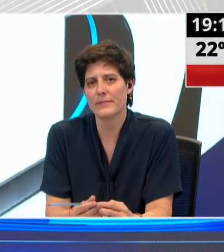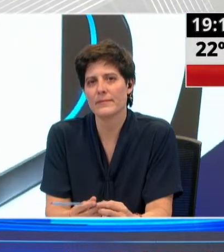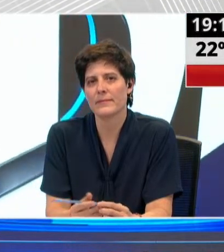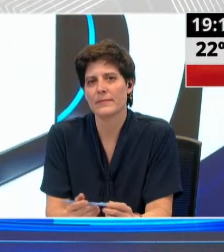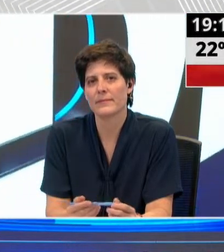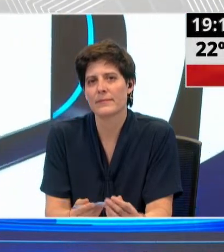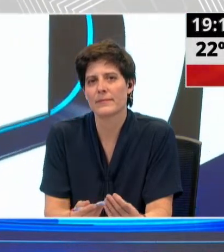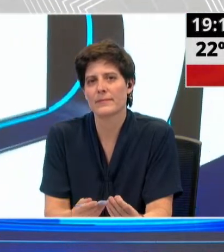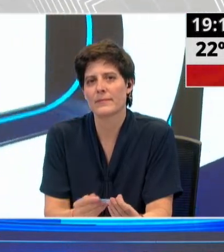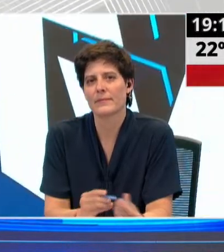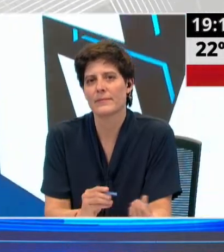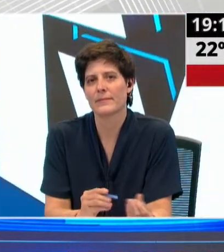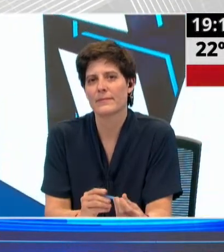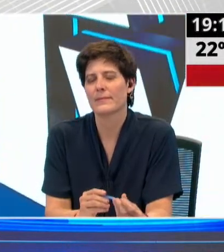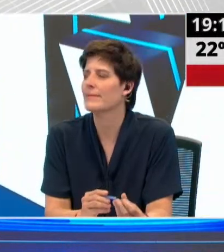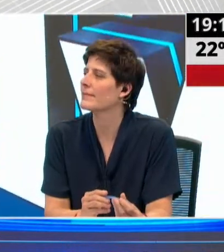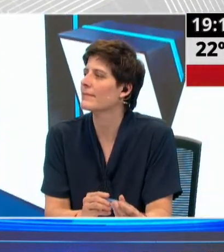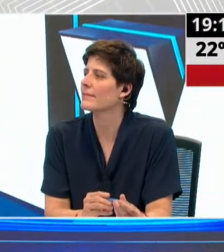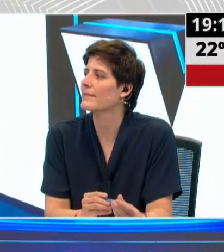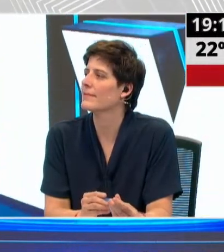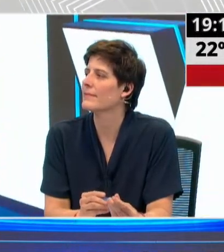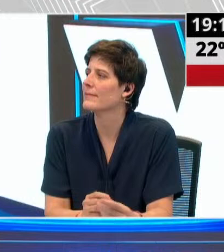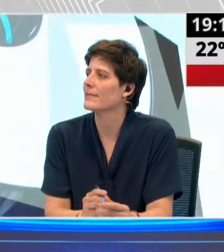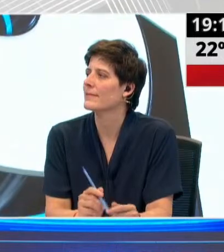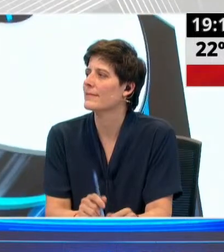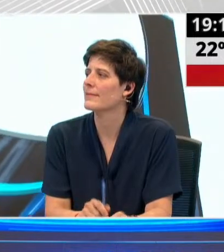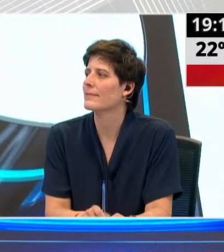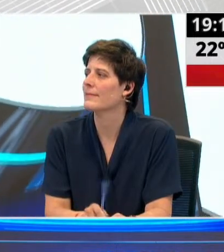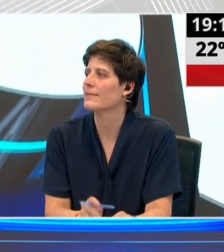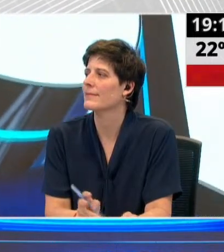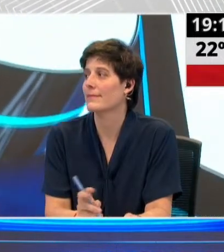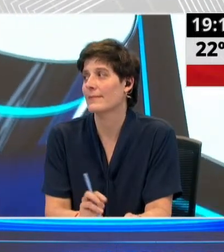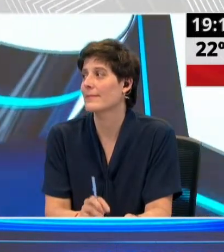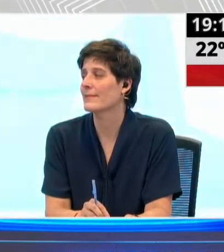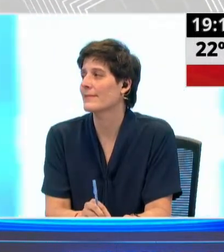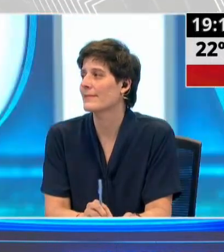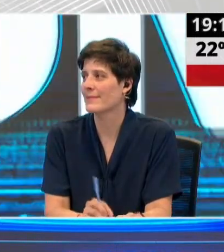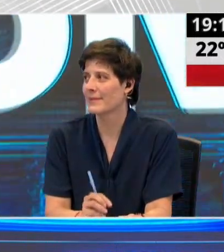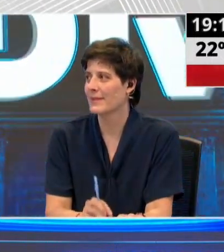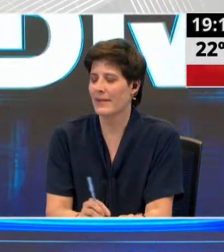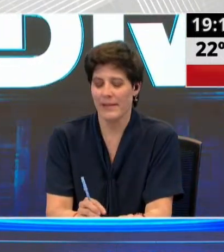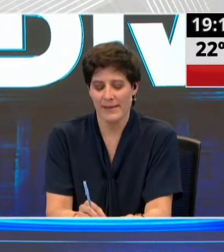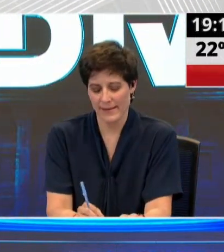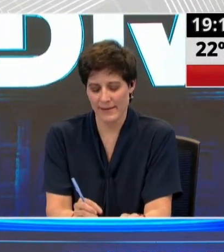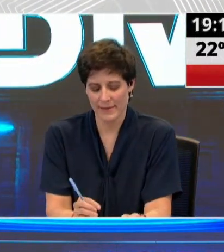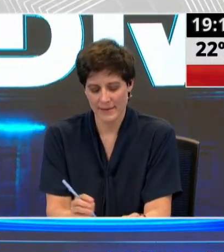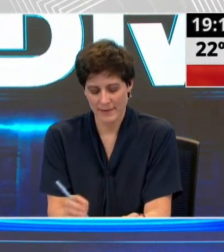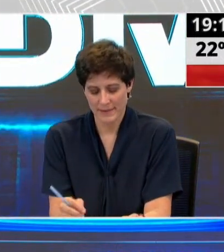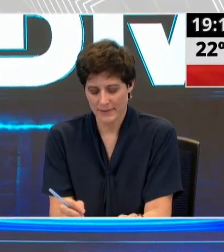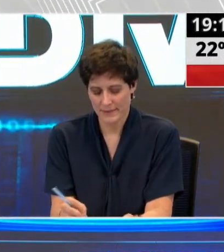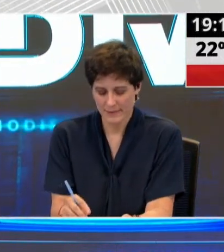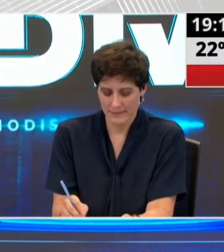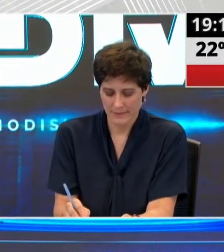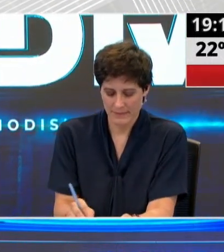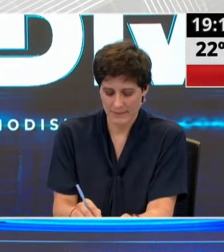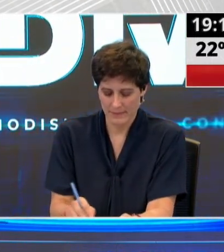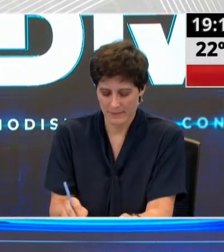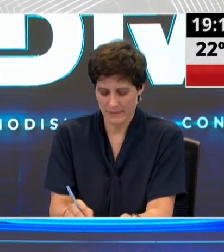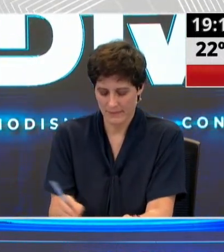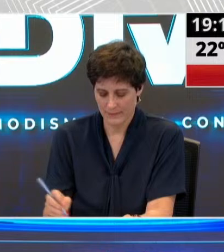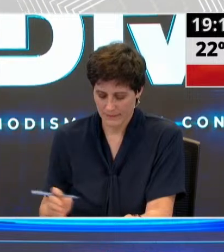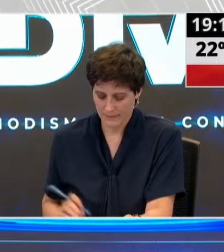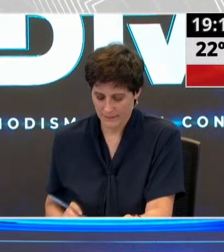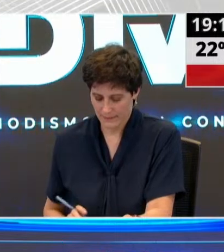cuando cumpla los acuerdos preexistentes, los acuerdos de palabra, y a partir de la representatividad política de lo que